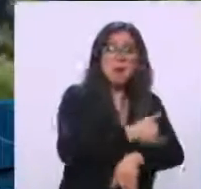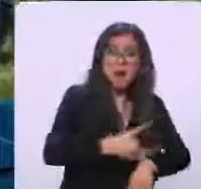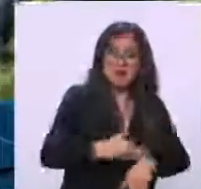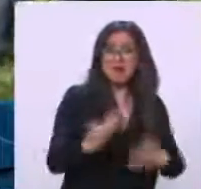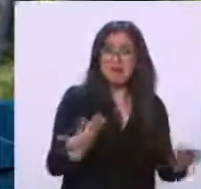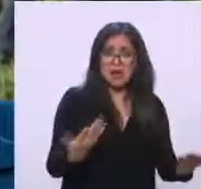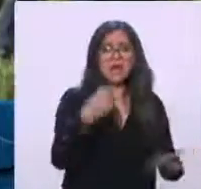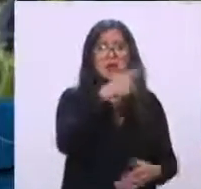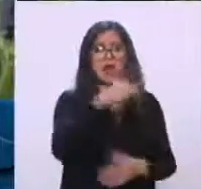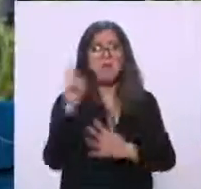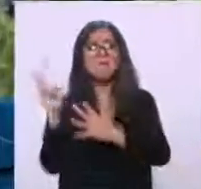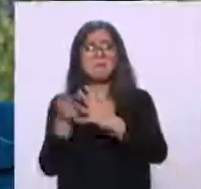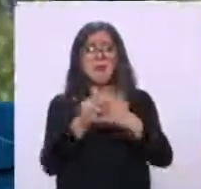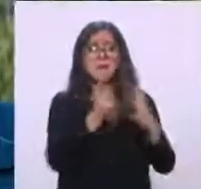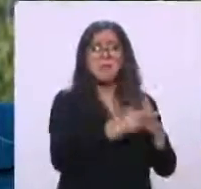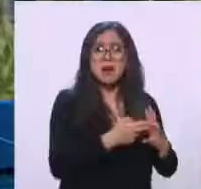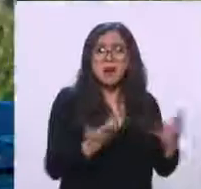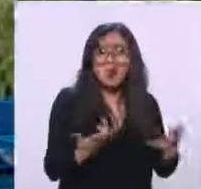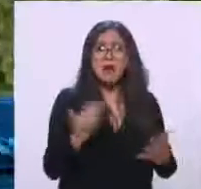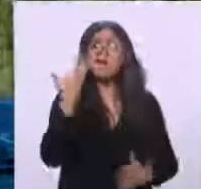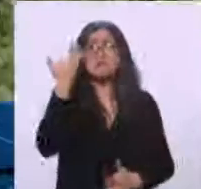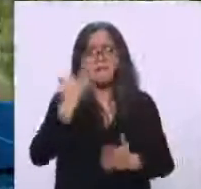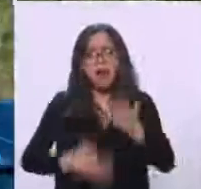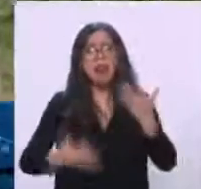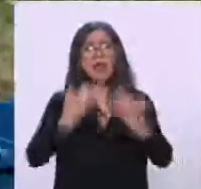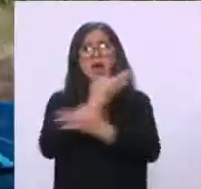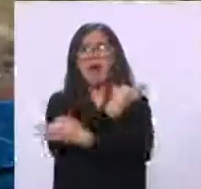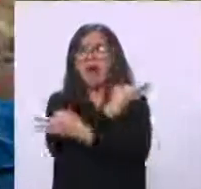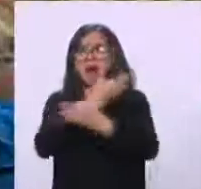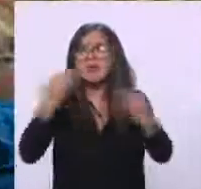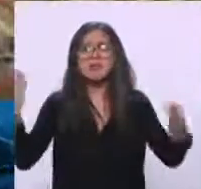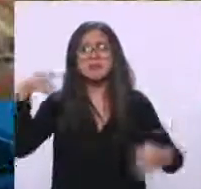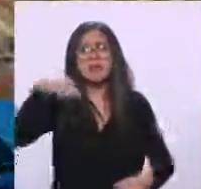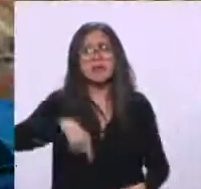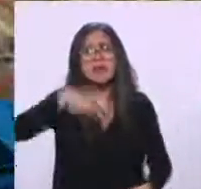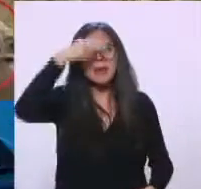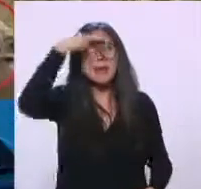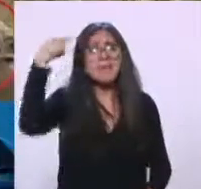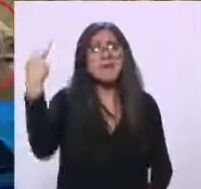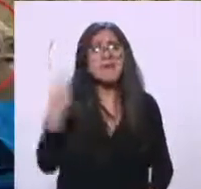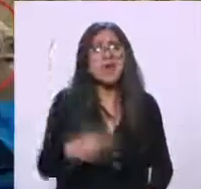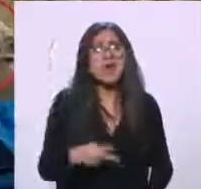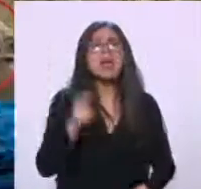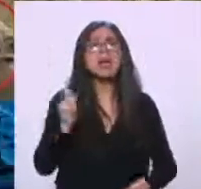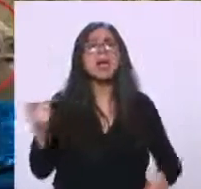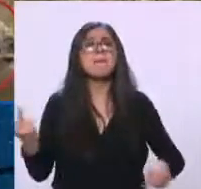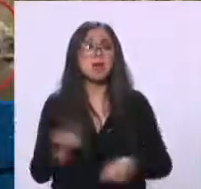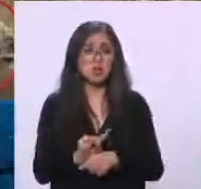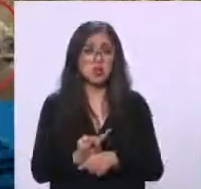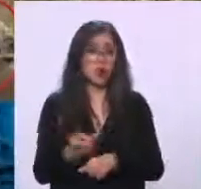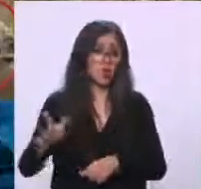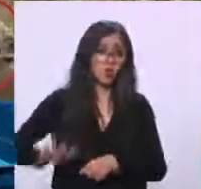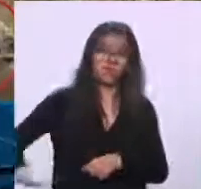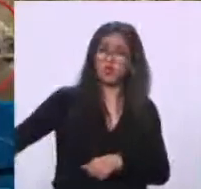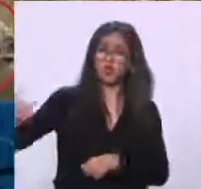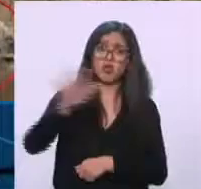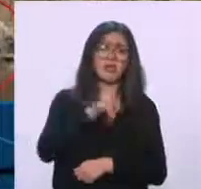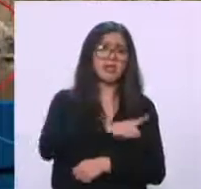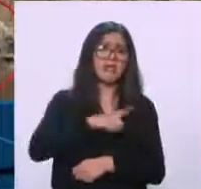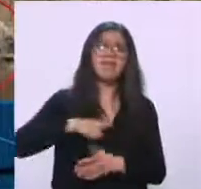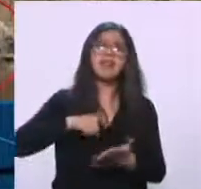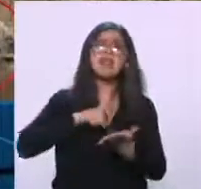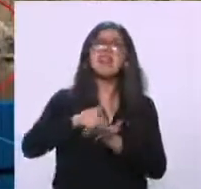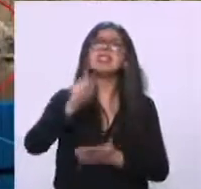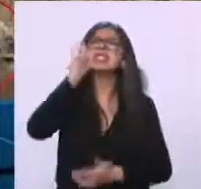jóvenes asesinados, sino a todo el país. Esto es algo que tiene derecho a saberlo la sociedad mexicana y no que